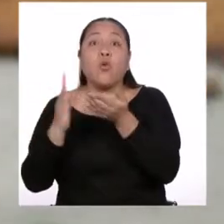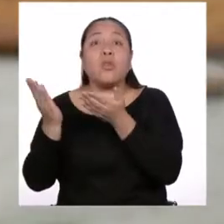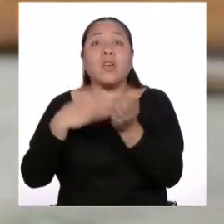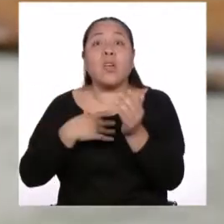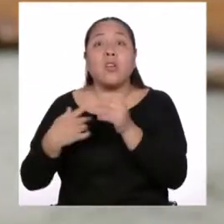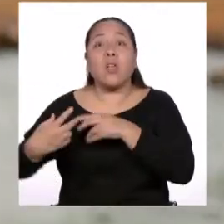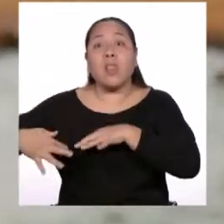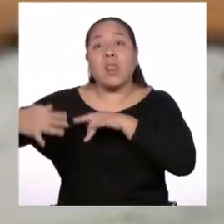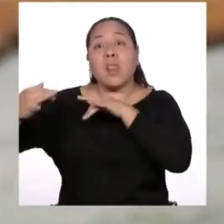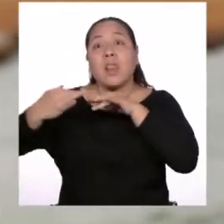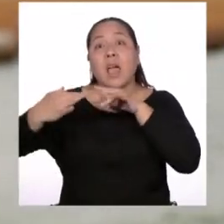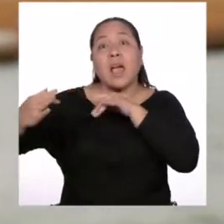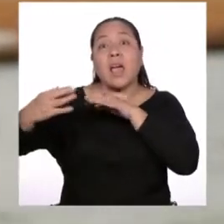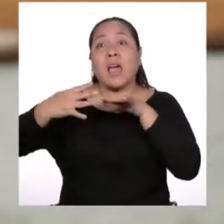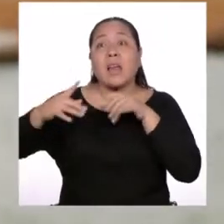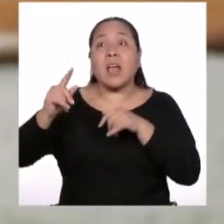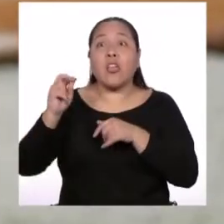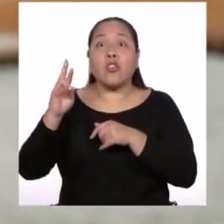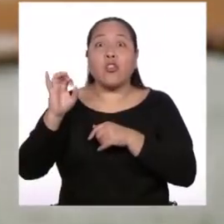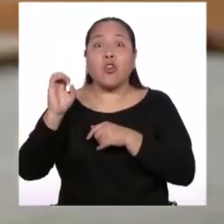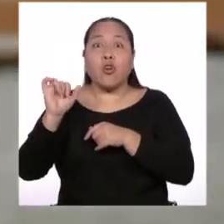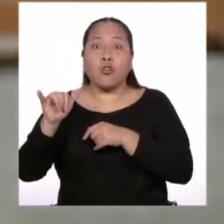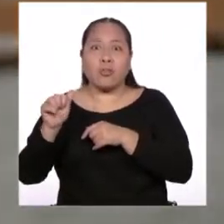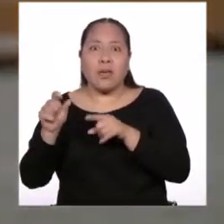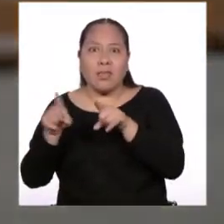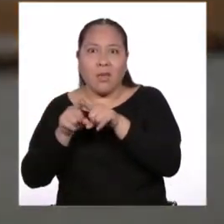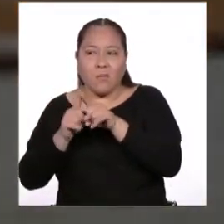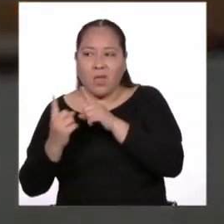incluido el magnífico Aquiles.